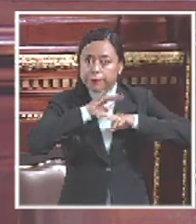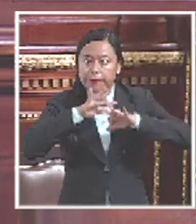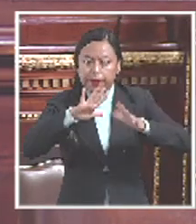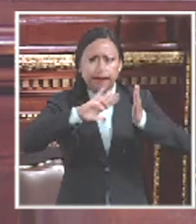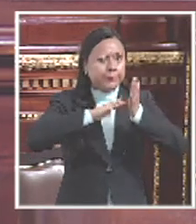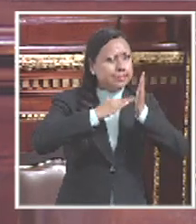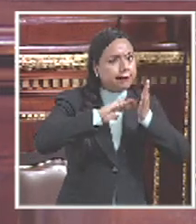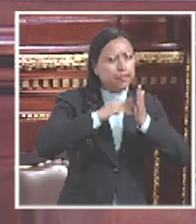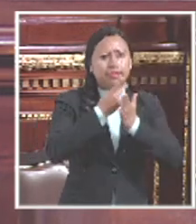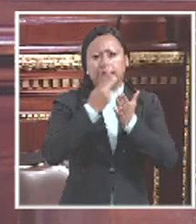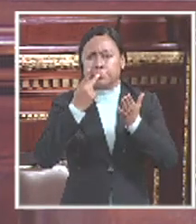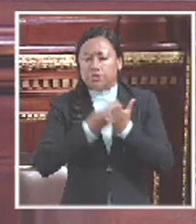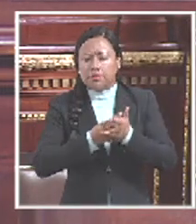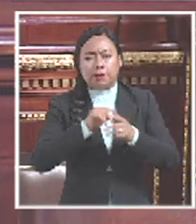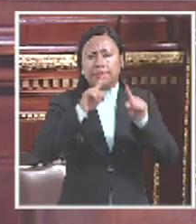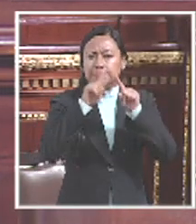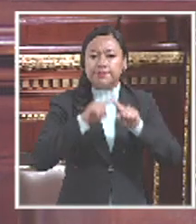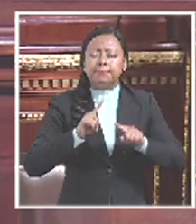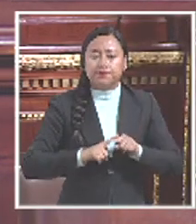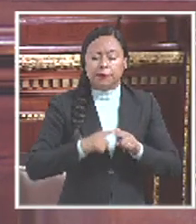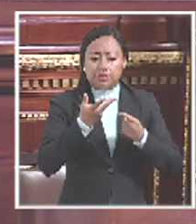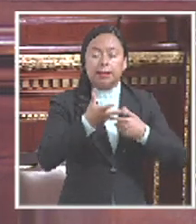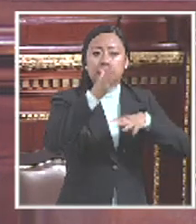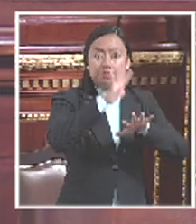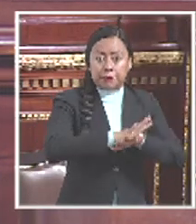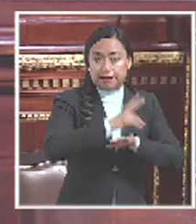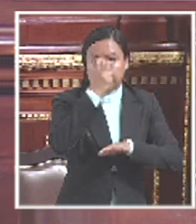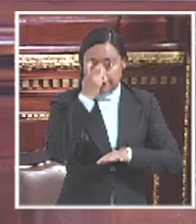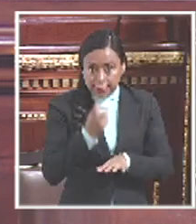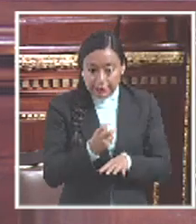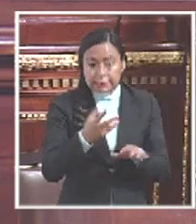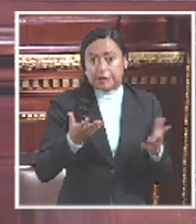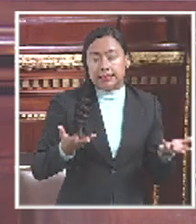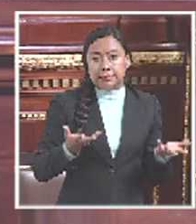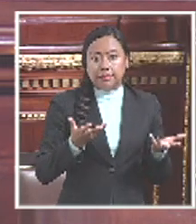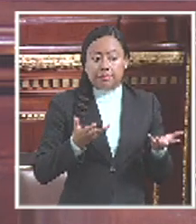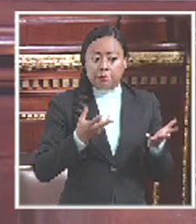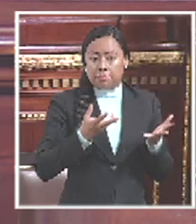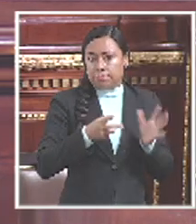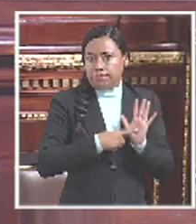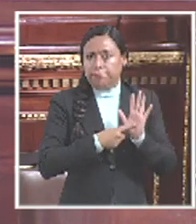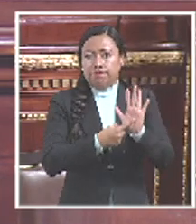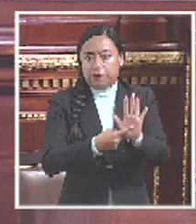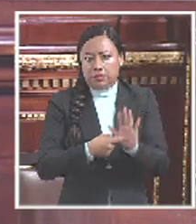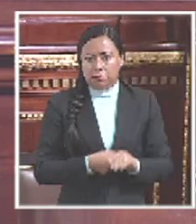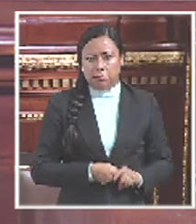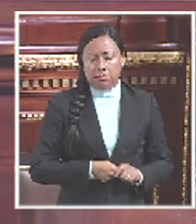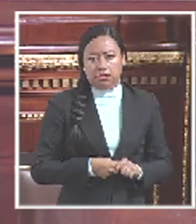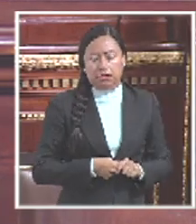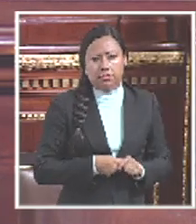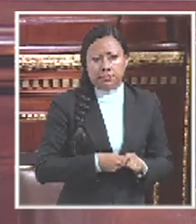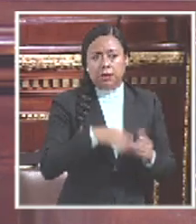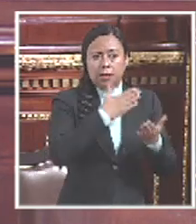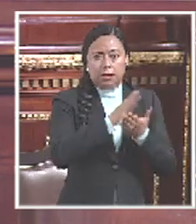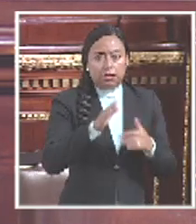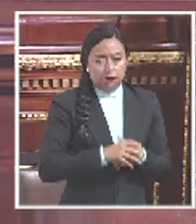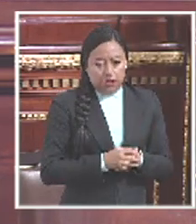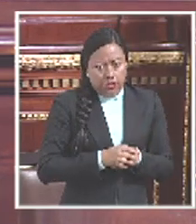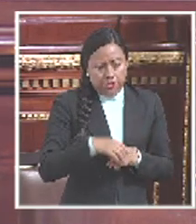estrategias de implementación de esta disposición. Otro hecho también